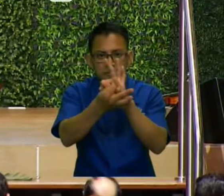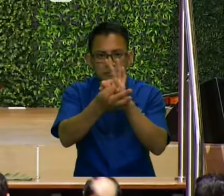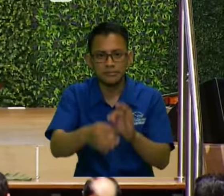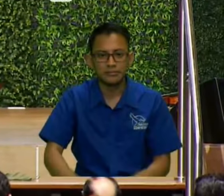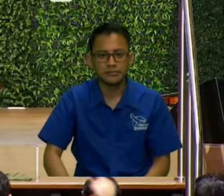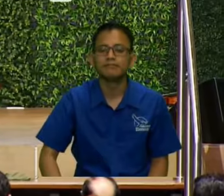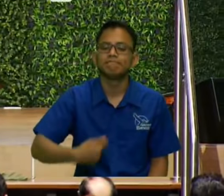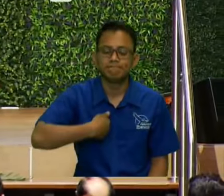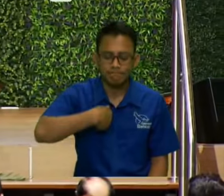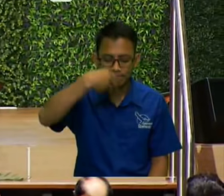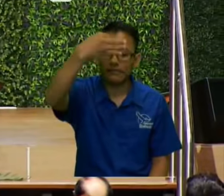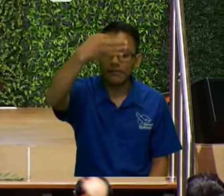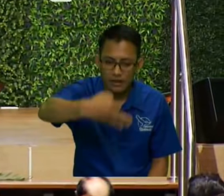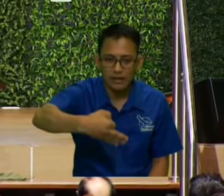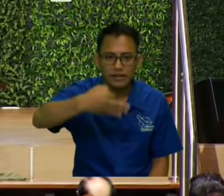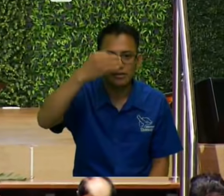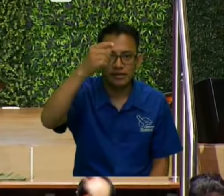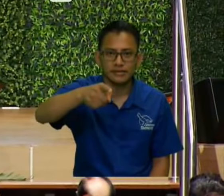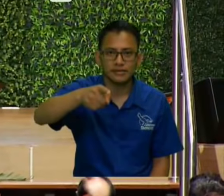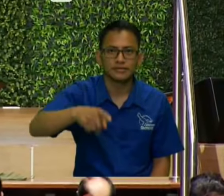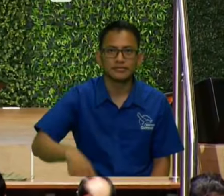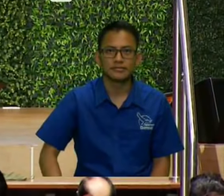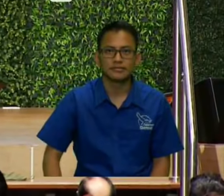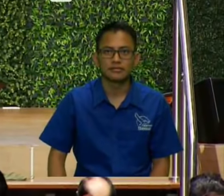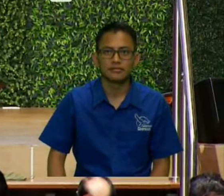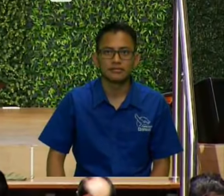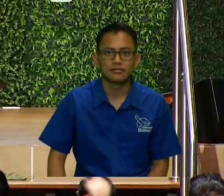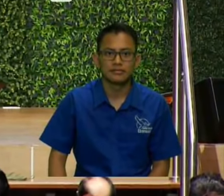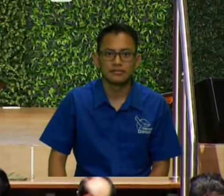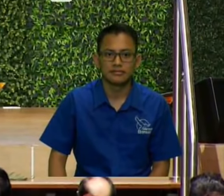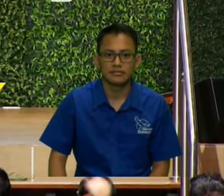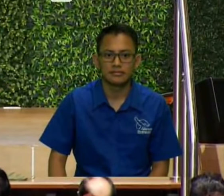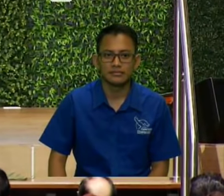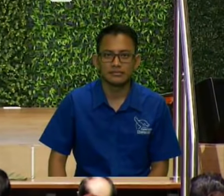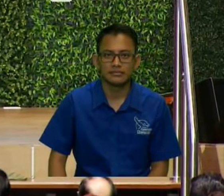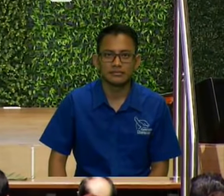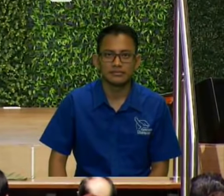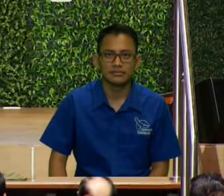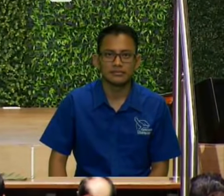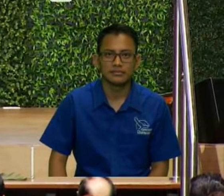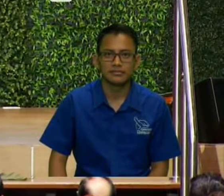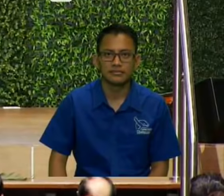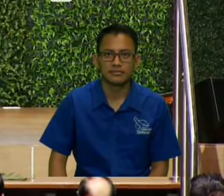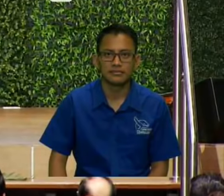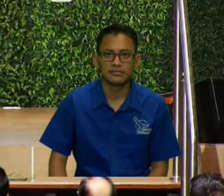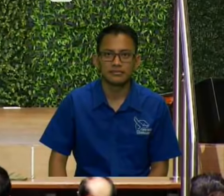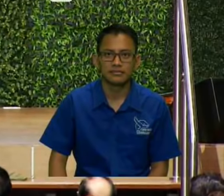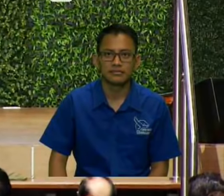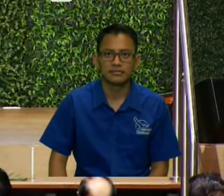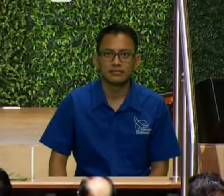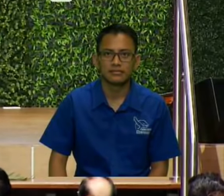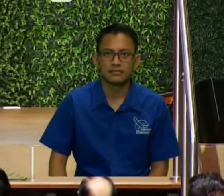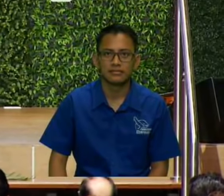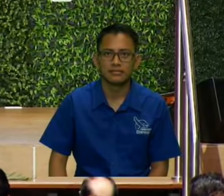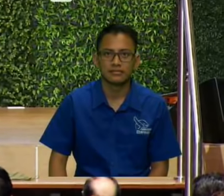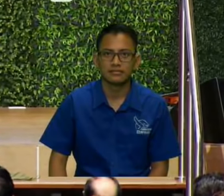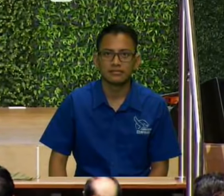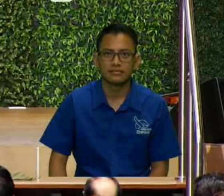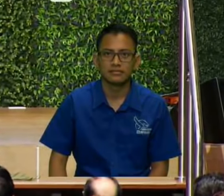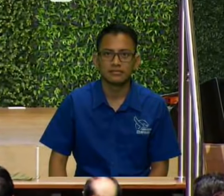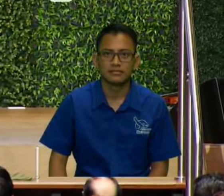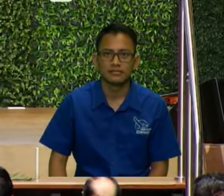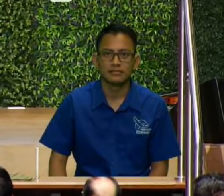Se lo puedo asegurar. Solo voy a callar a este caballero. Ahí está. Es un enanito que se metió aquí